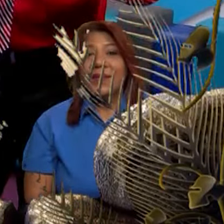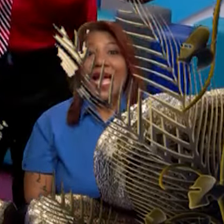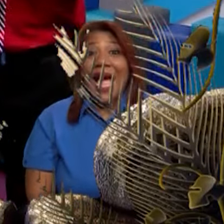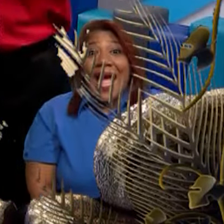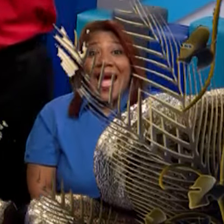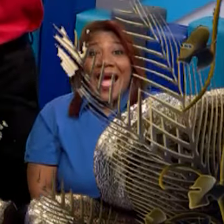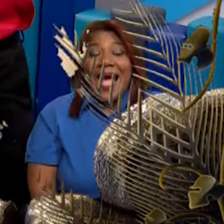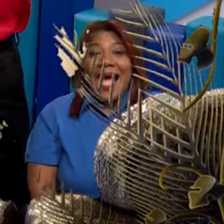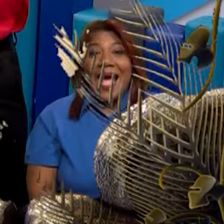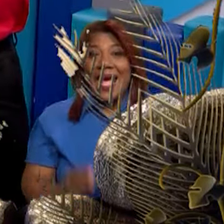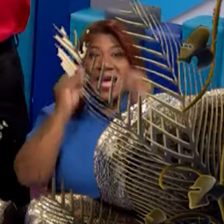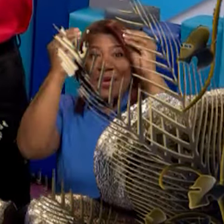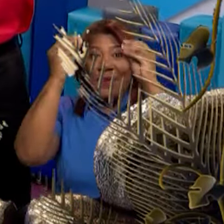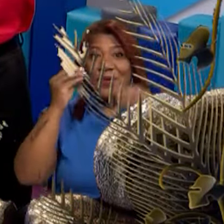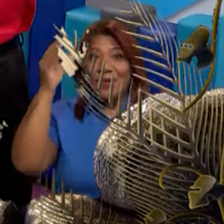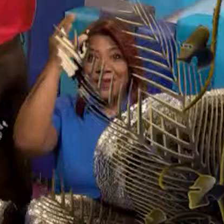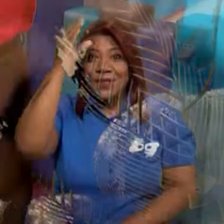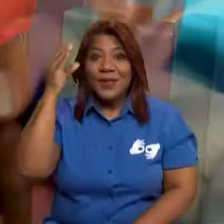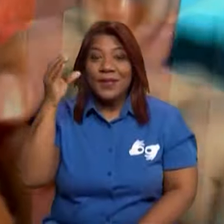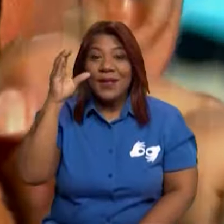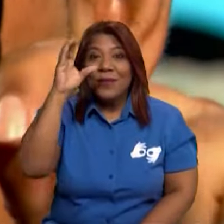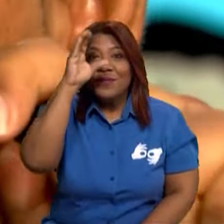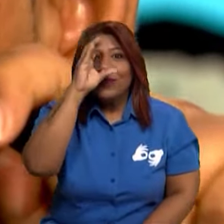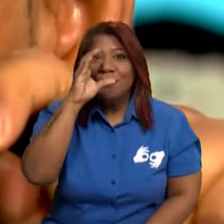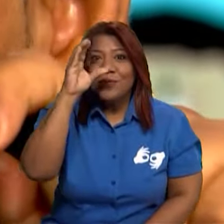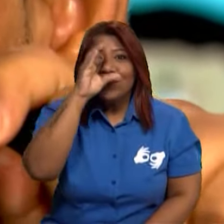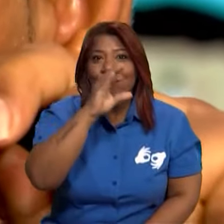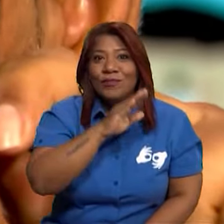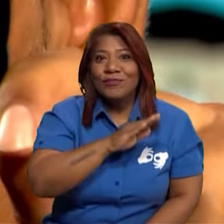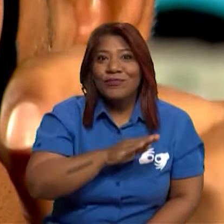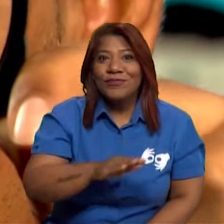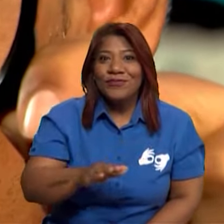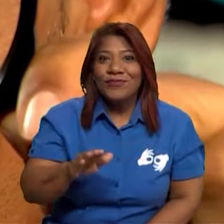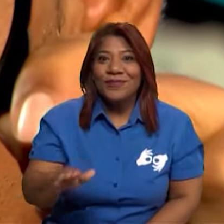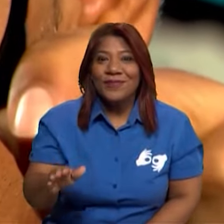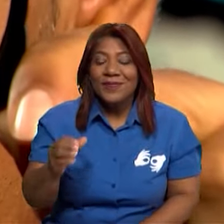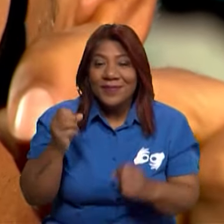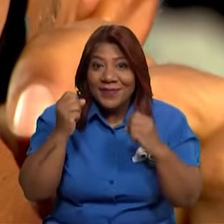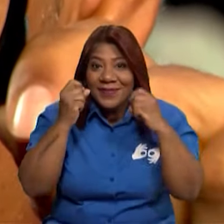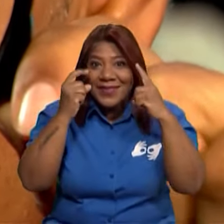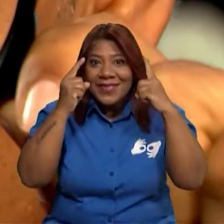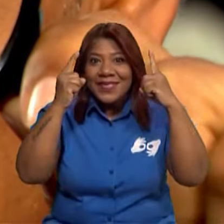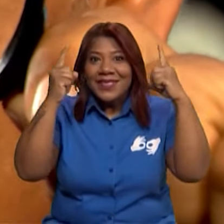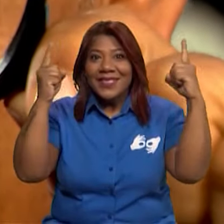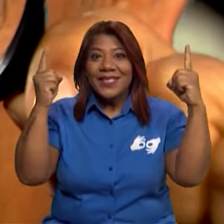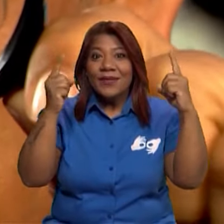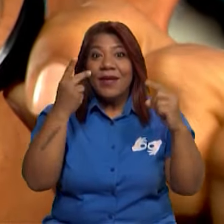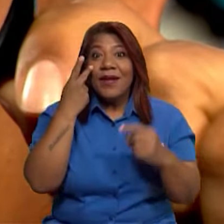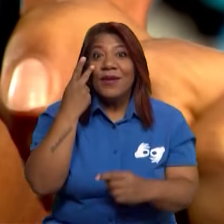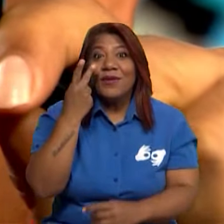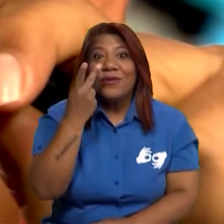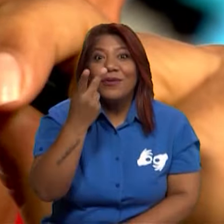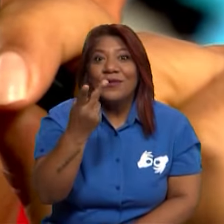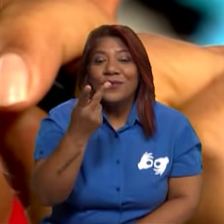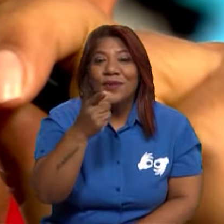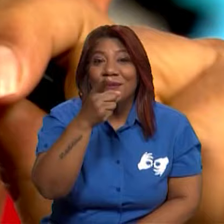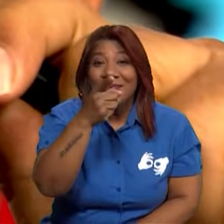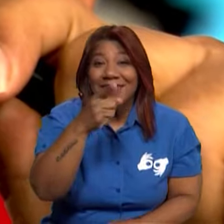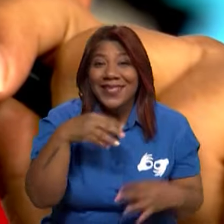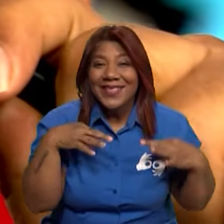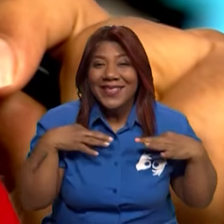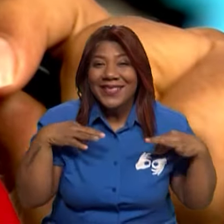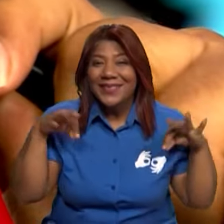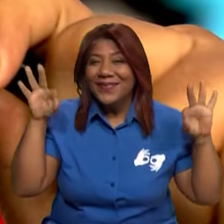ver cómo están mis pequeñitos descubridores. Ahí están, estamos enfocándolo. ¡Wow! Ahí están. Ellos están